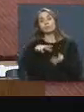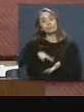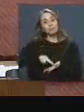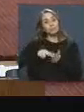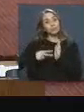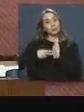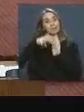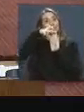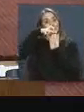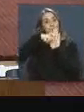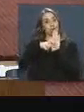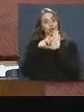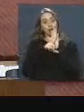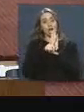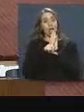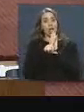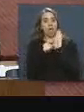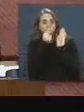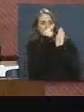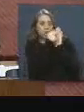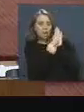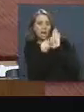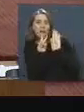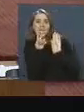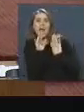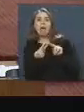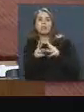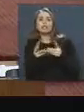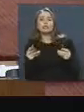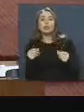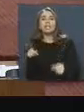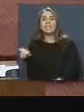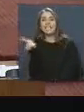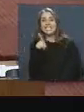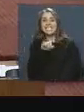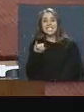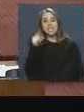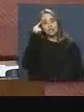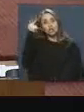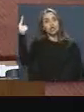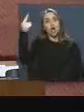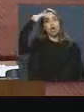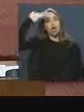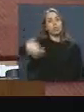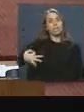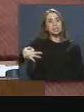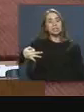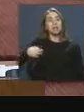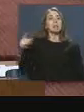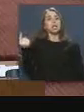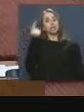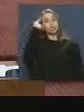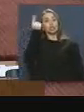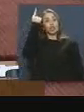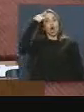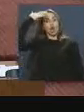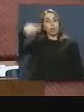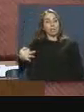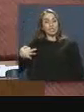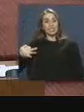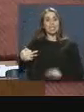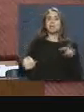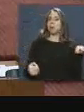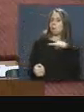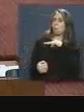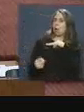El proyecto no resuelve la cuestión de la discrecionalidad del servicio y cuando la decisión discrecional no es la óptima